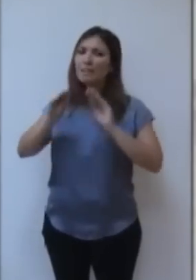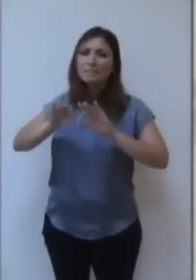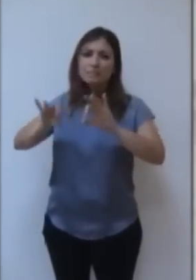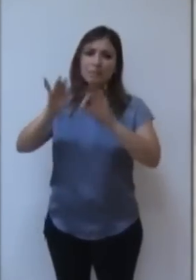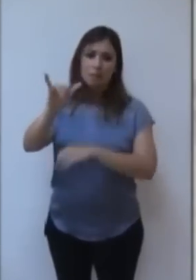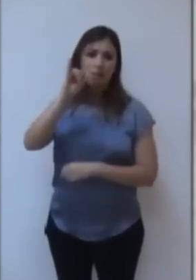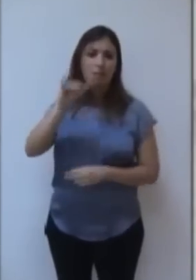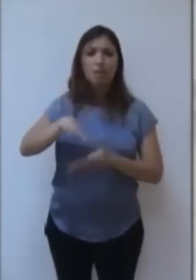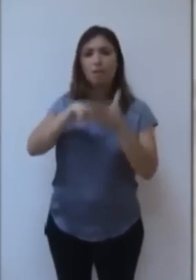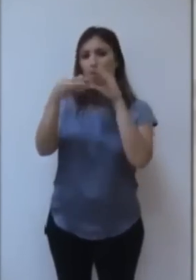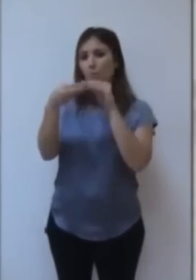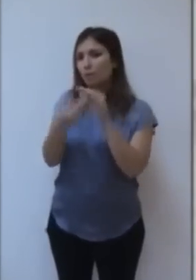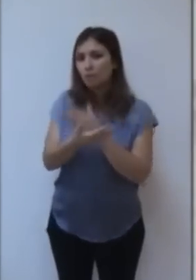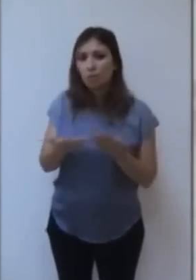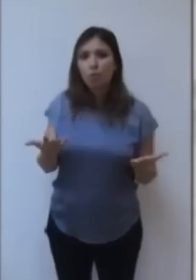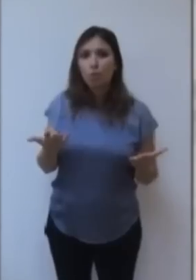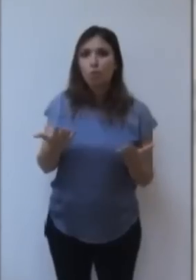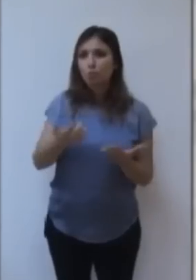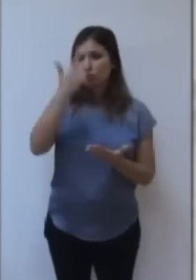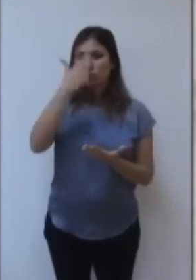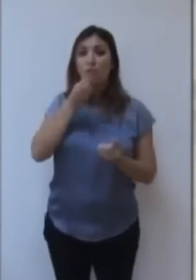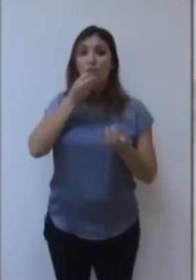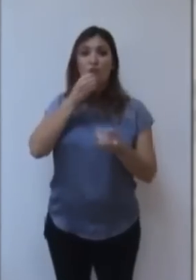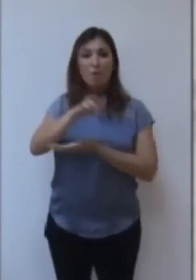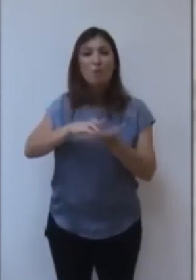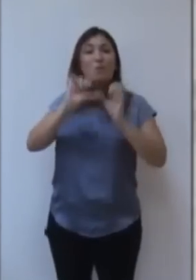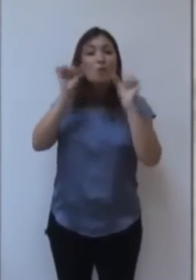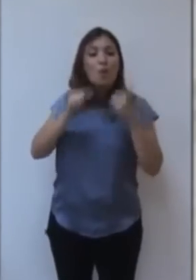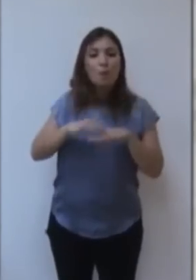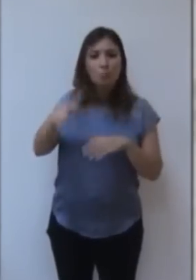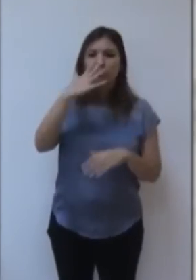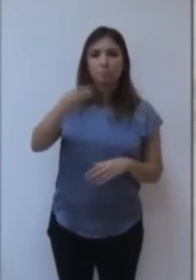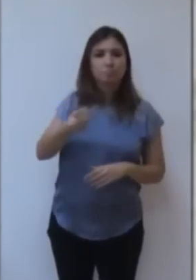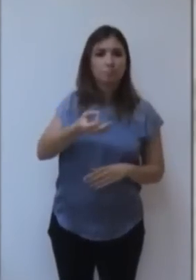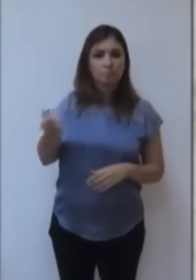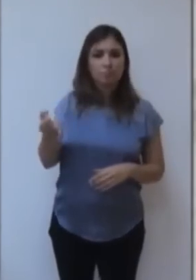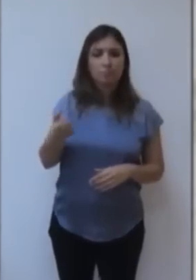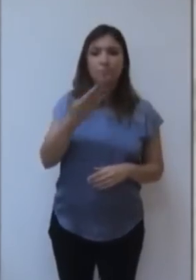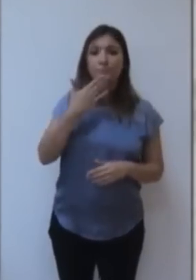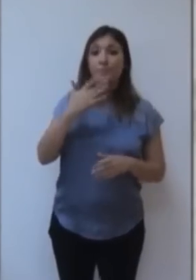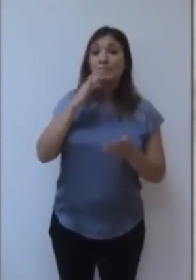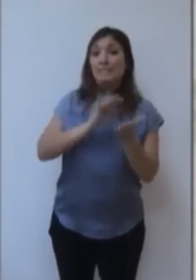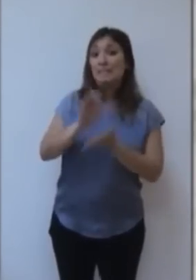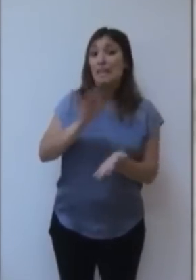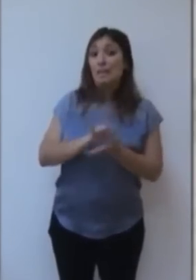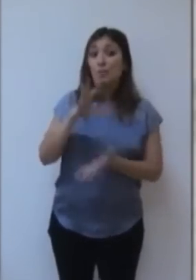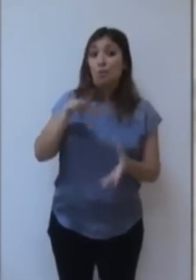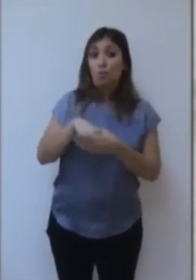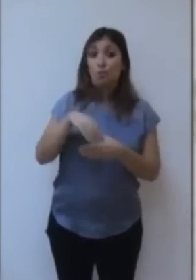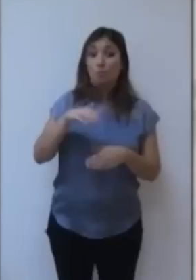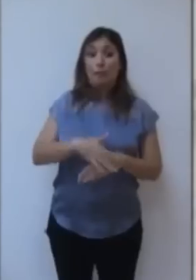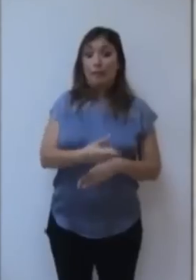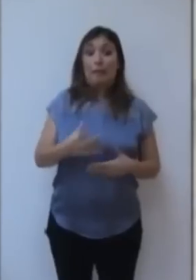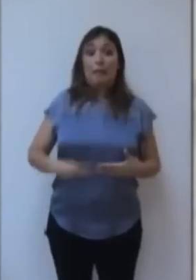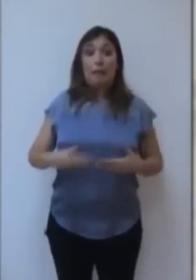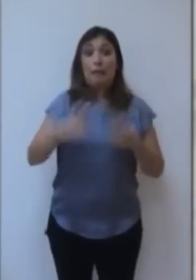específicos de adaptación, de que se les dé la información en un formato que puedan comprender tanto de los propios servicios que tiene la universidad para los